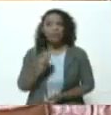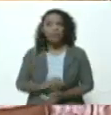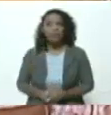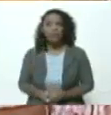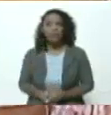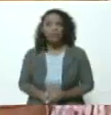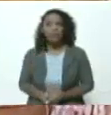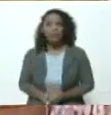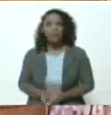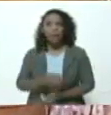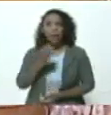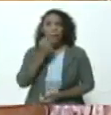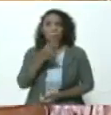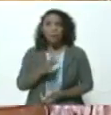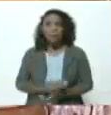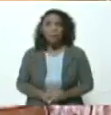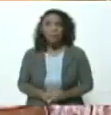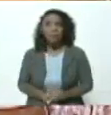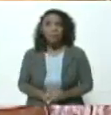Bueno,